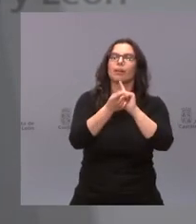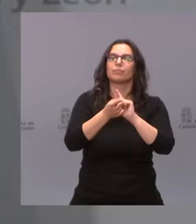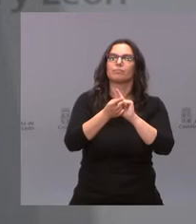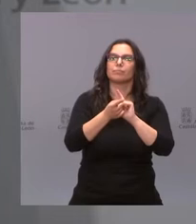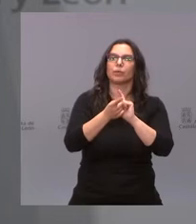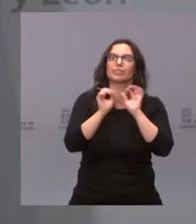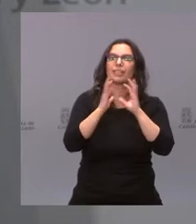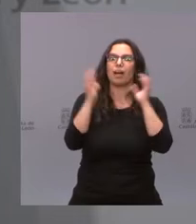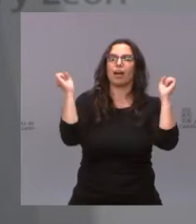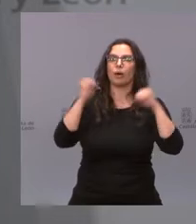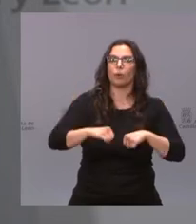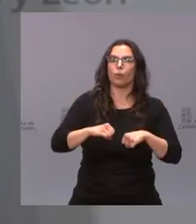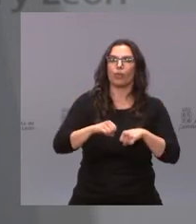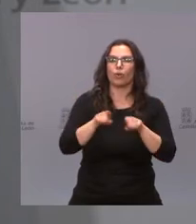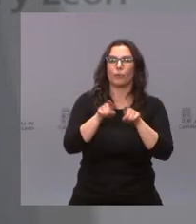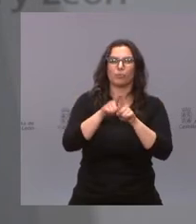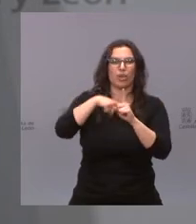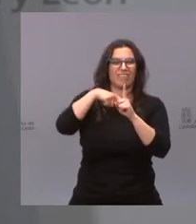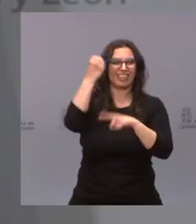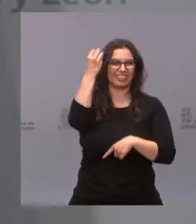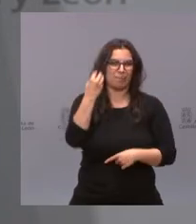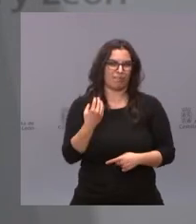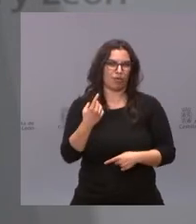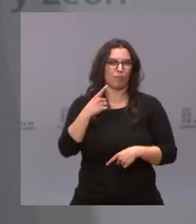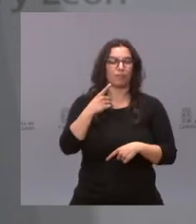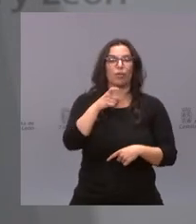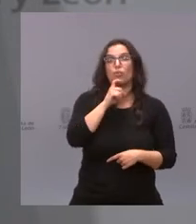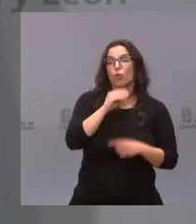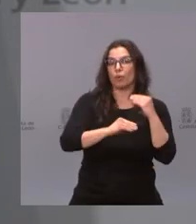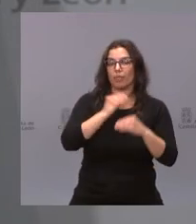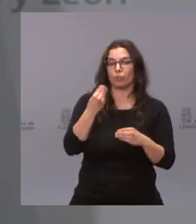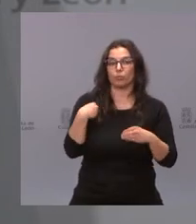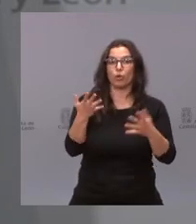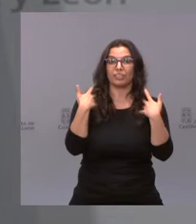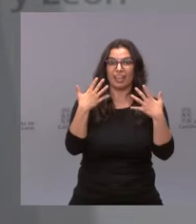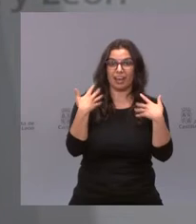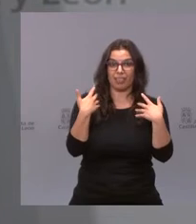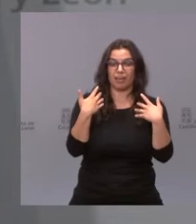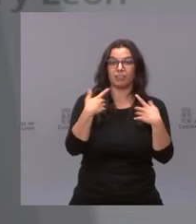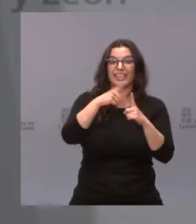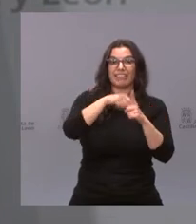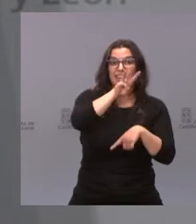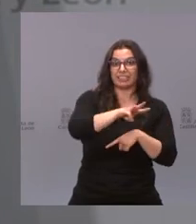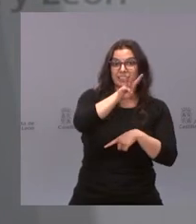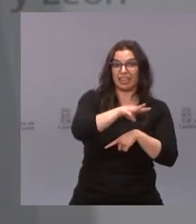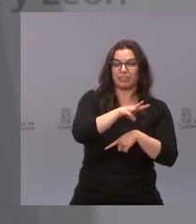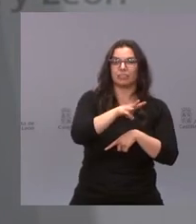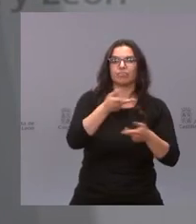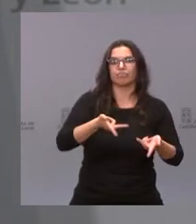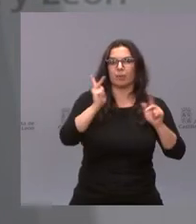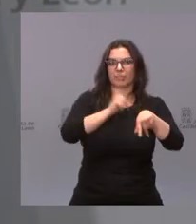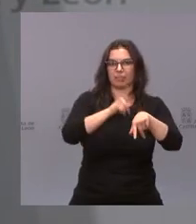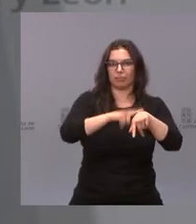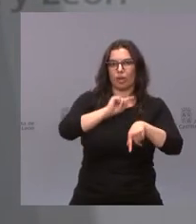el acuerdo del semáforo, ampliando el horario de las terrazas en el nivel 3 hasta la 1 de la